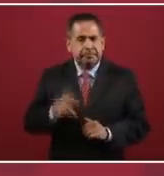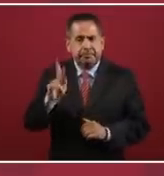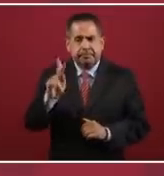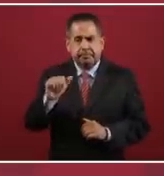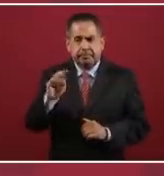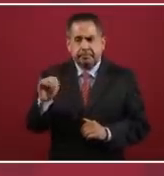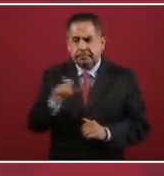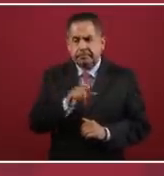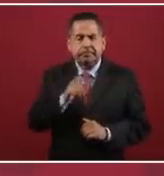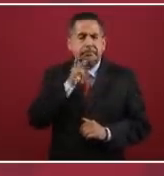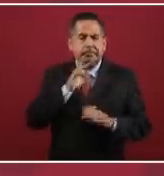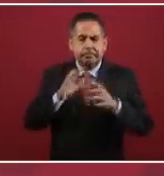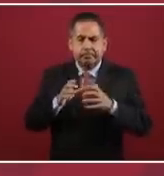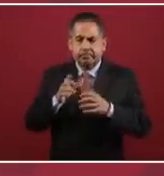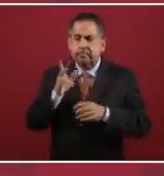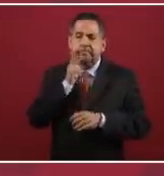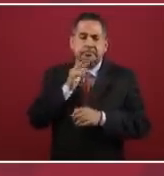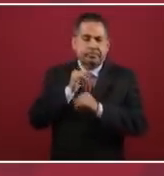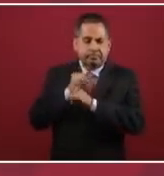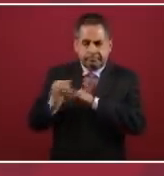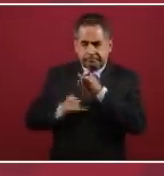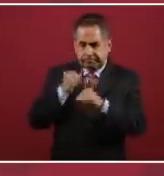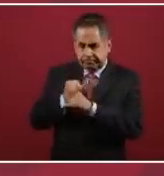Pemex Internacional,